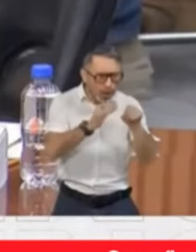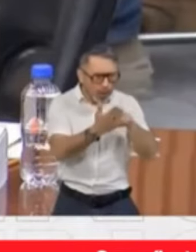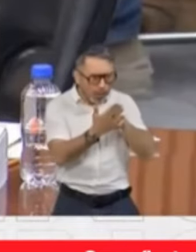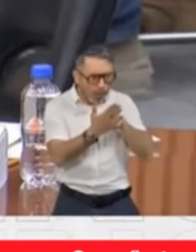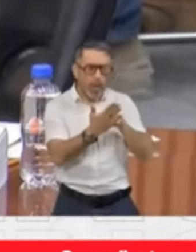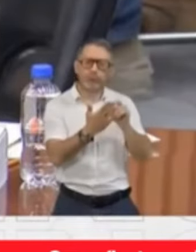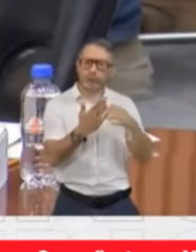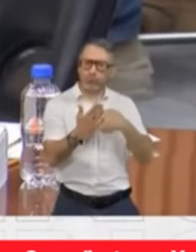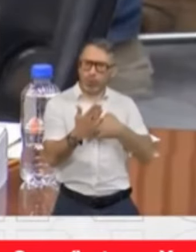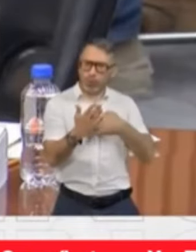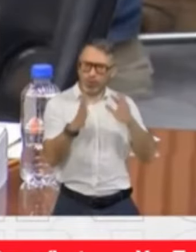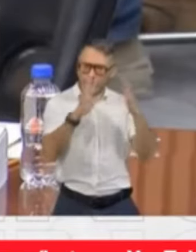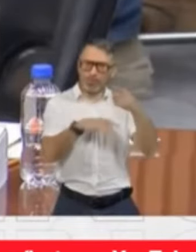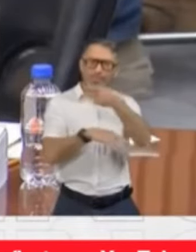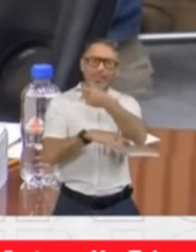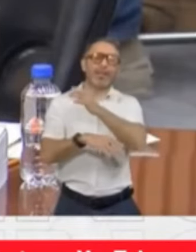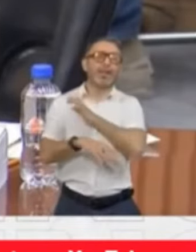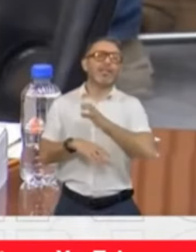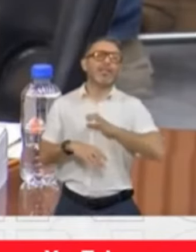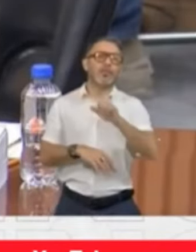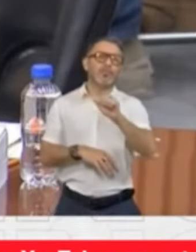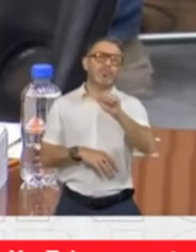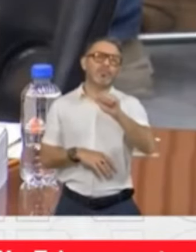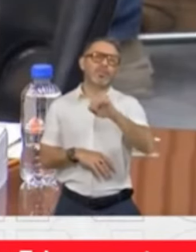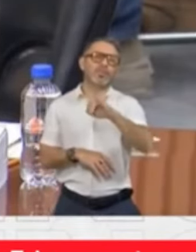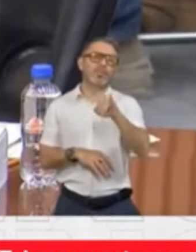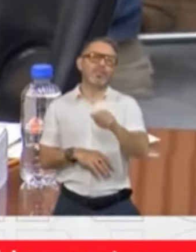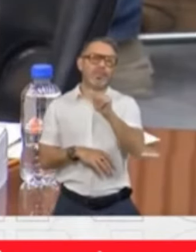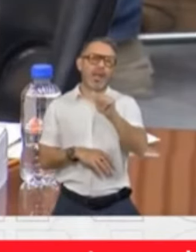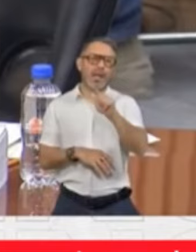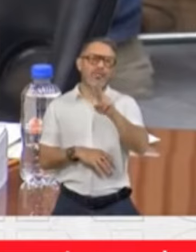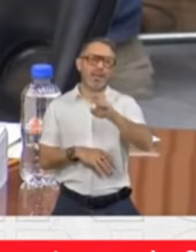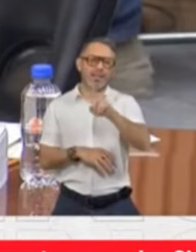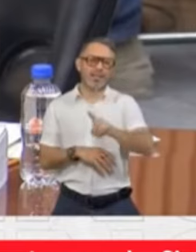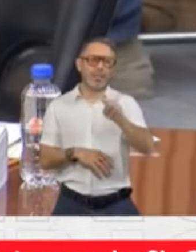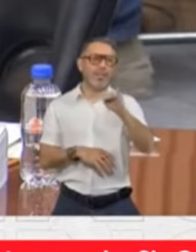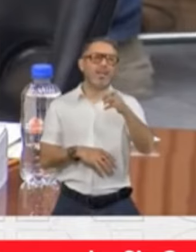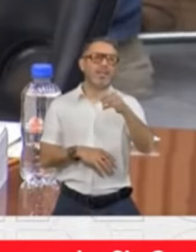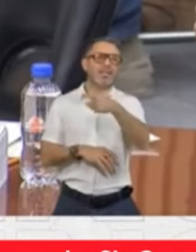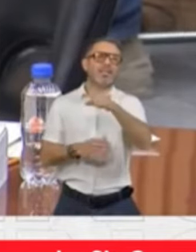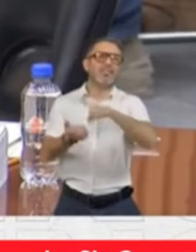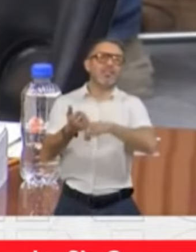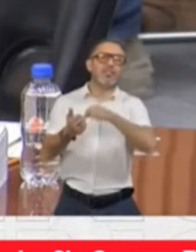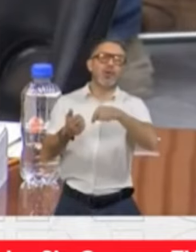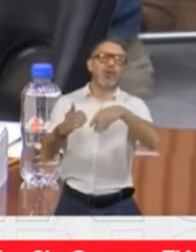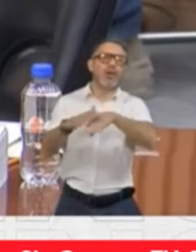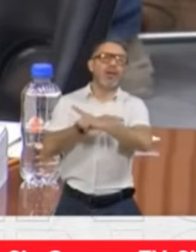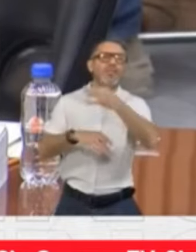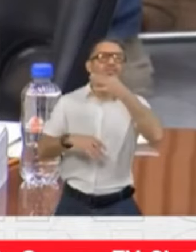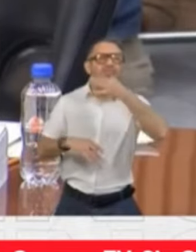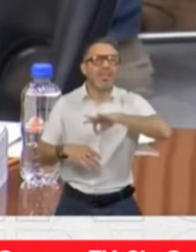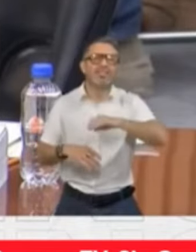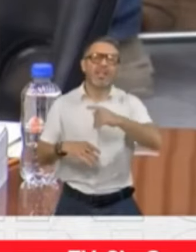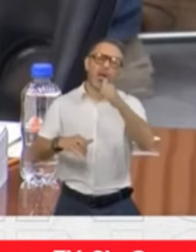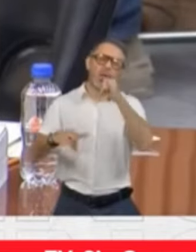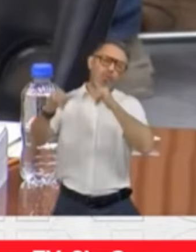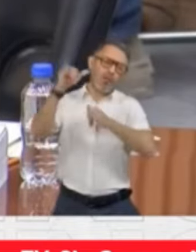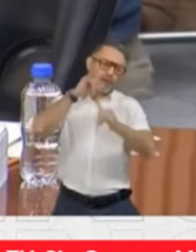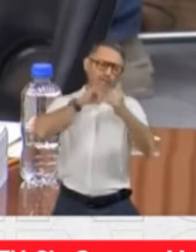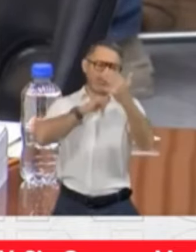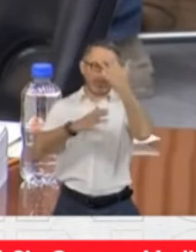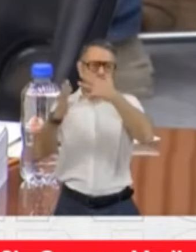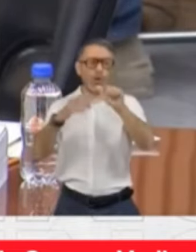candidato Álvarez maz se la pasa en borracheras y fiestas y la otra candidata sochil